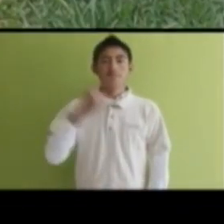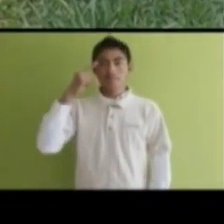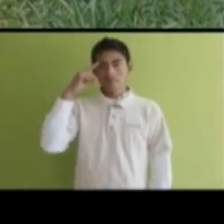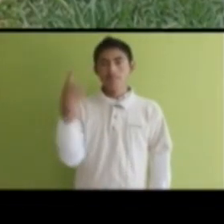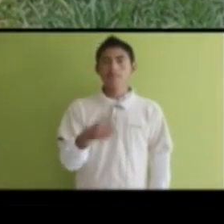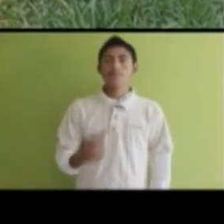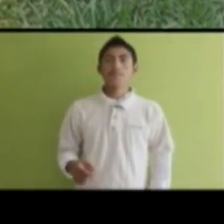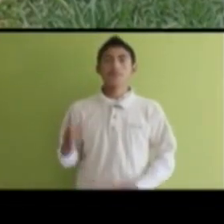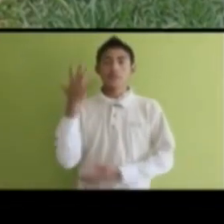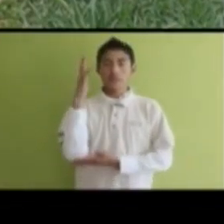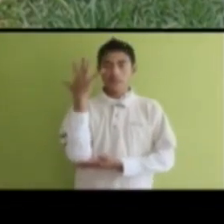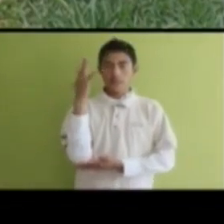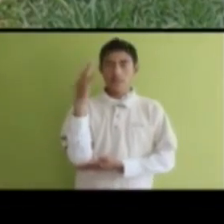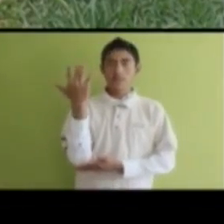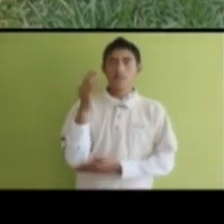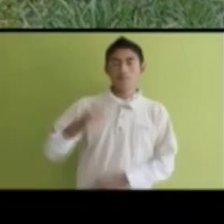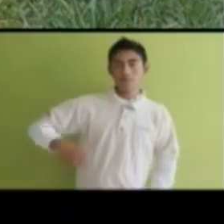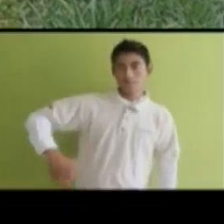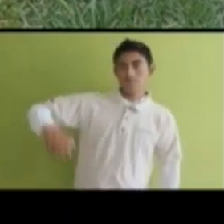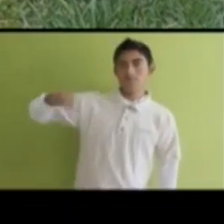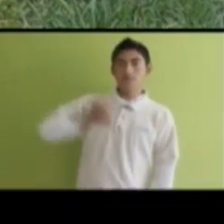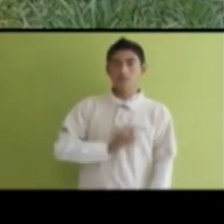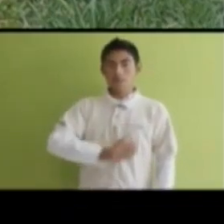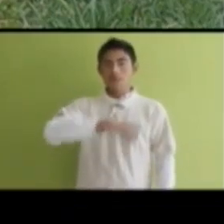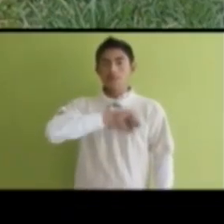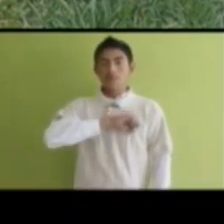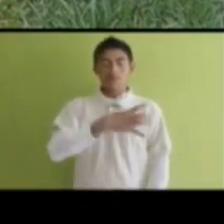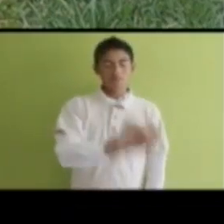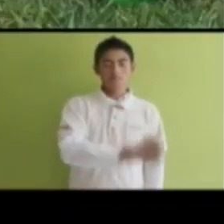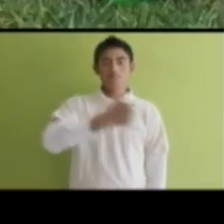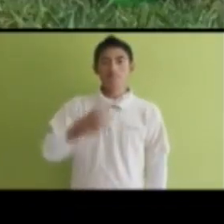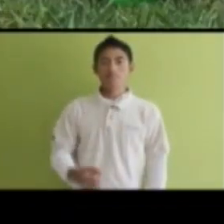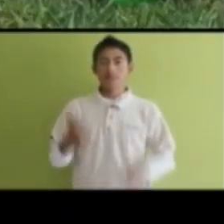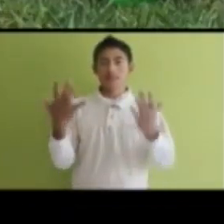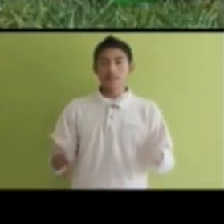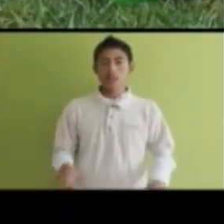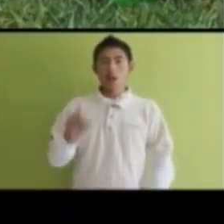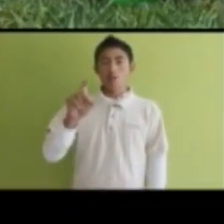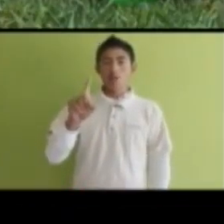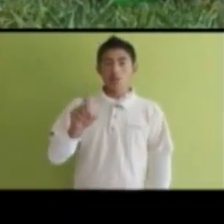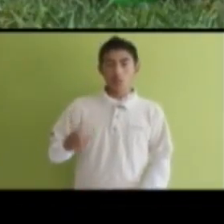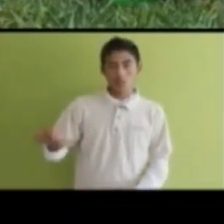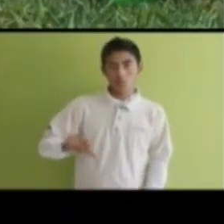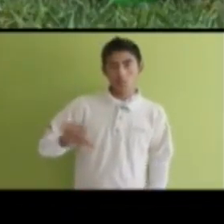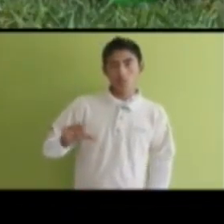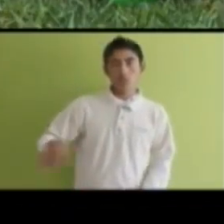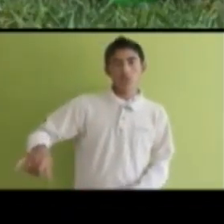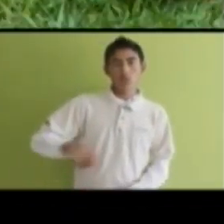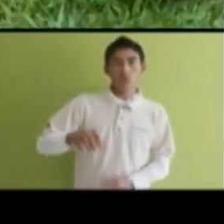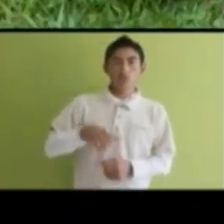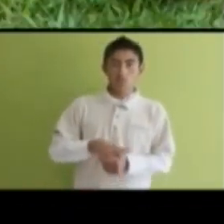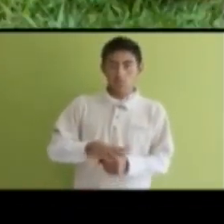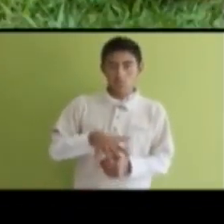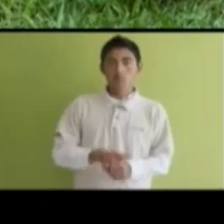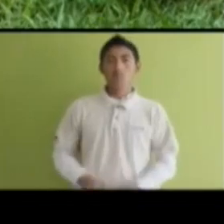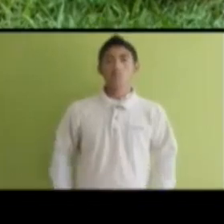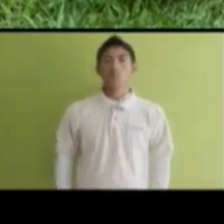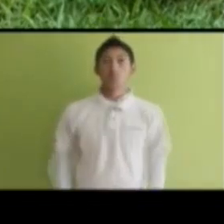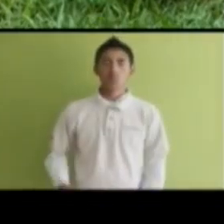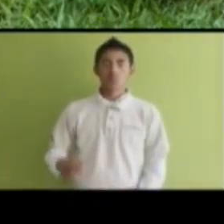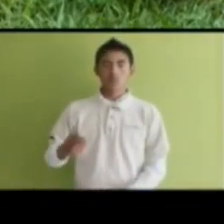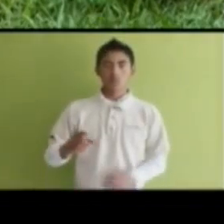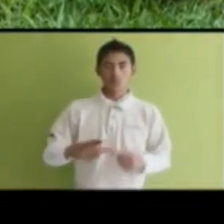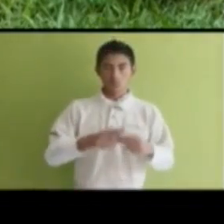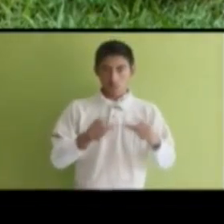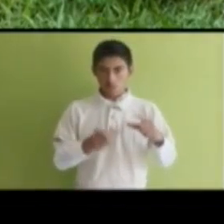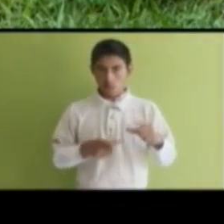composta para que tu árbol pueda tener los nutrientes suficientes para crecer. Agua para regarlo después de plantarlo. Hojas